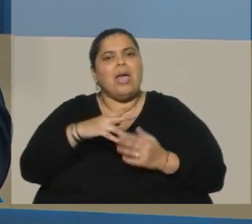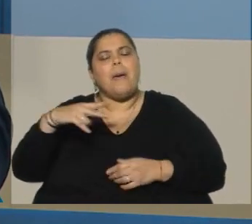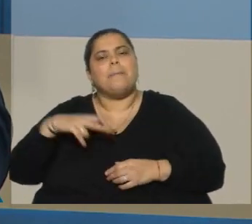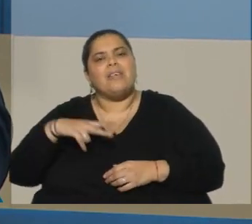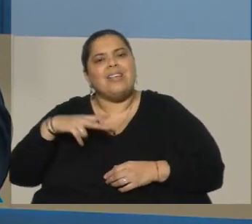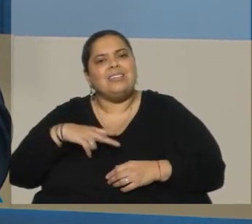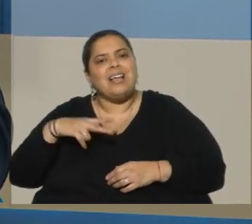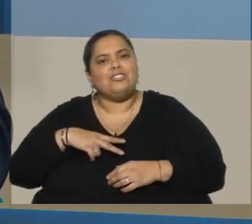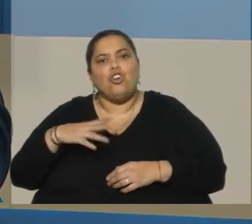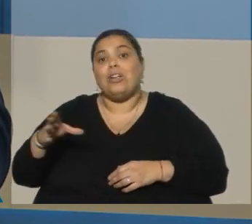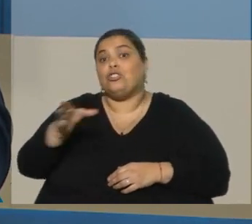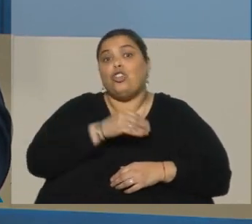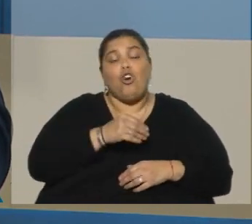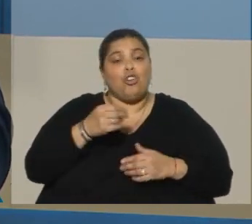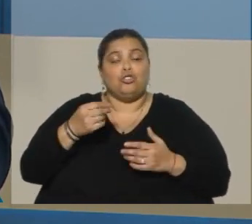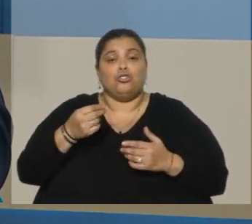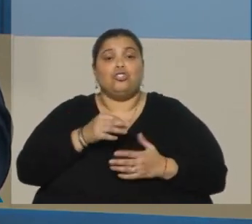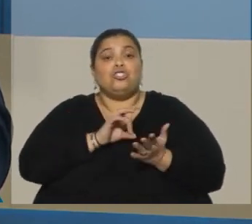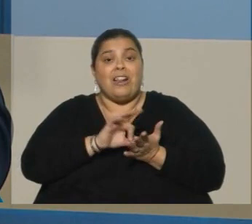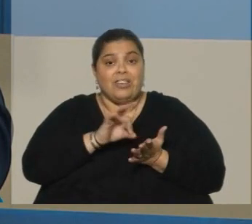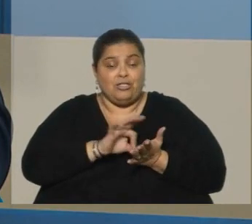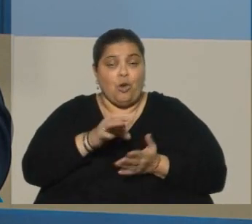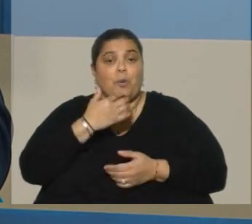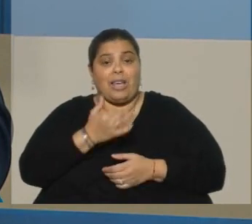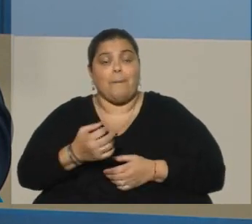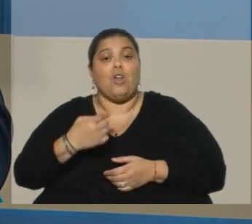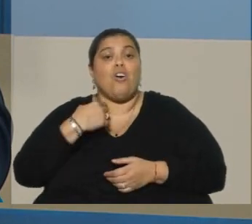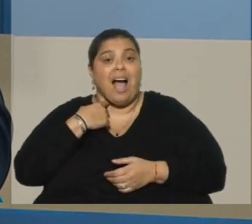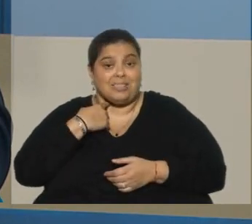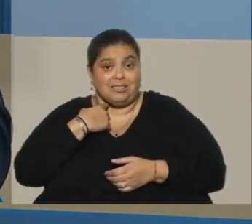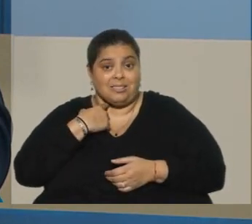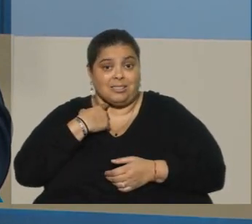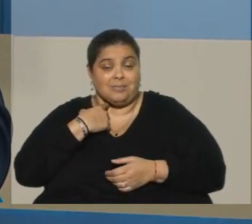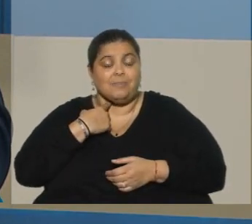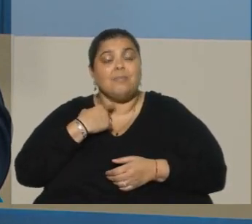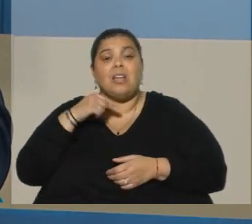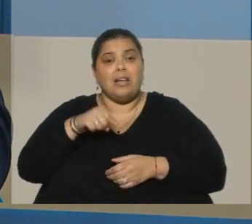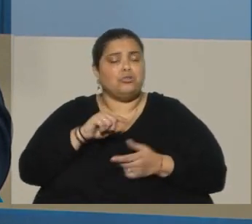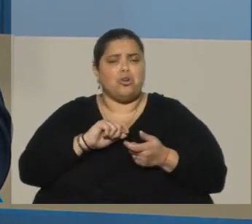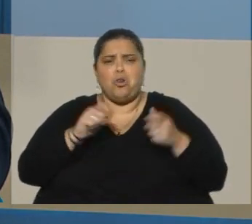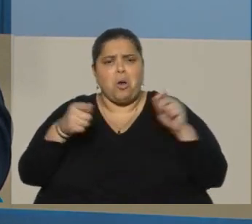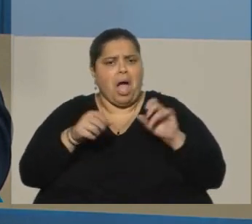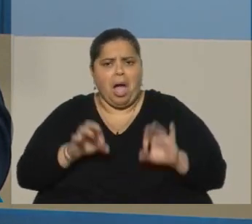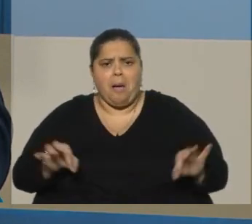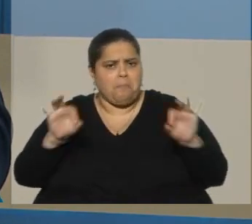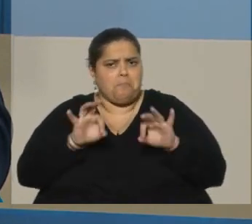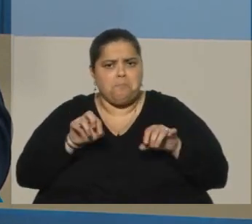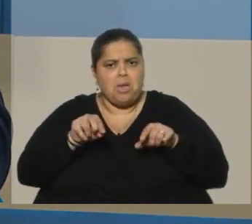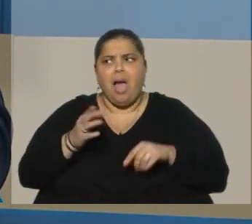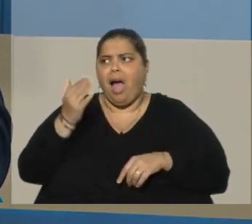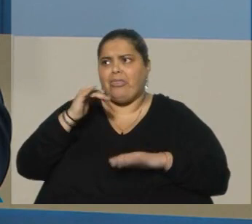habla del gas. En el GLP no hay ningún cambio que cambie el statu quo de lo que existe desde el